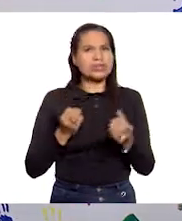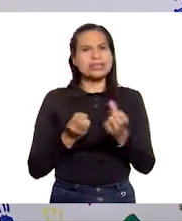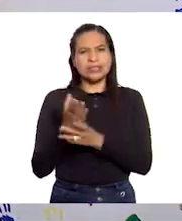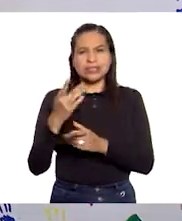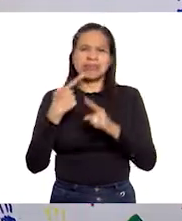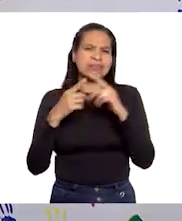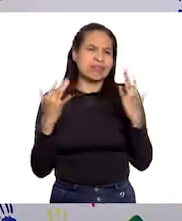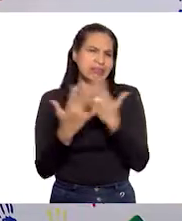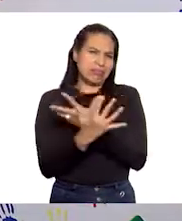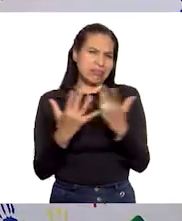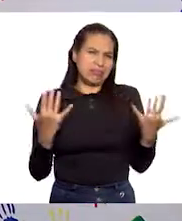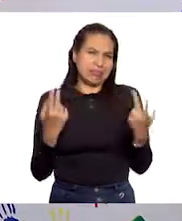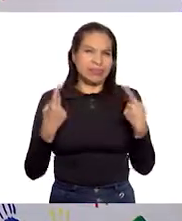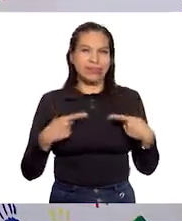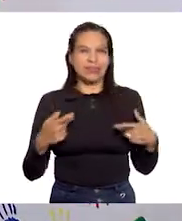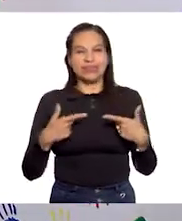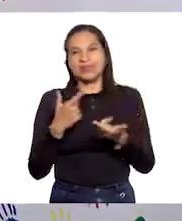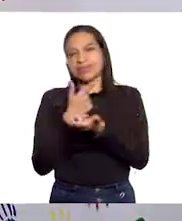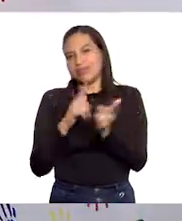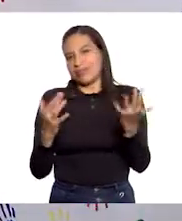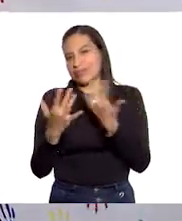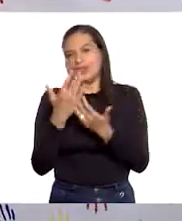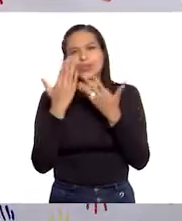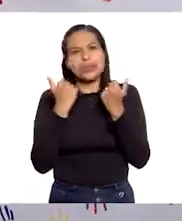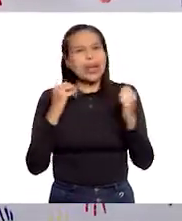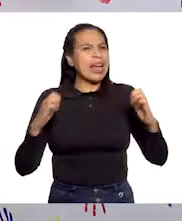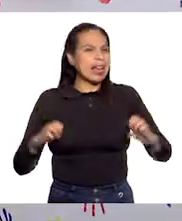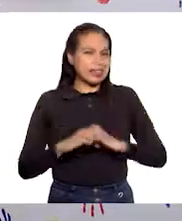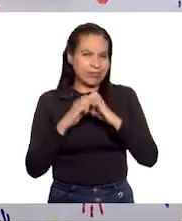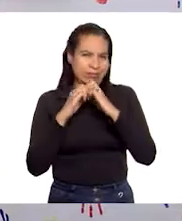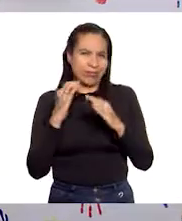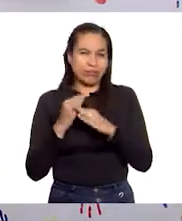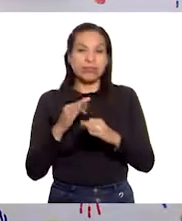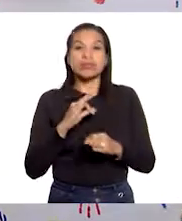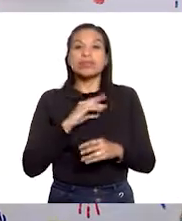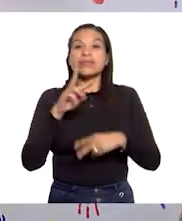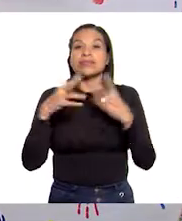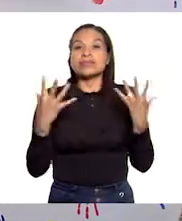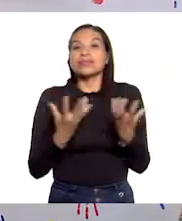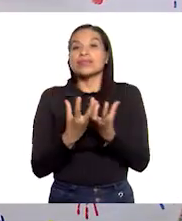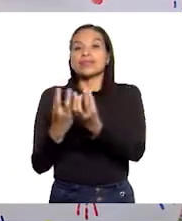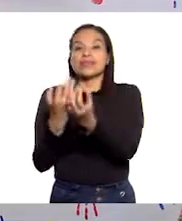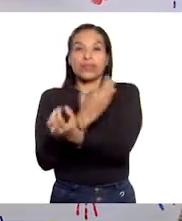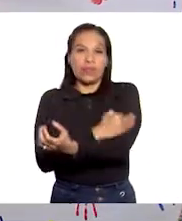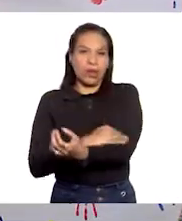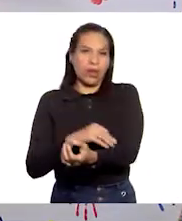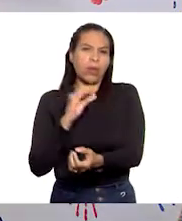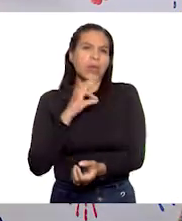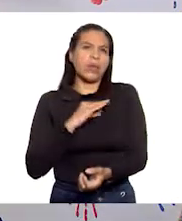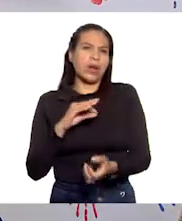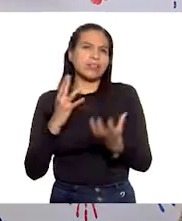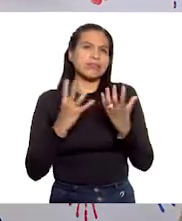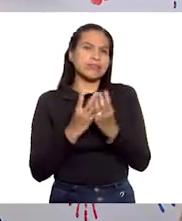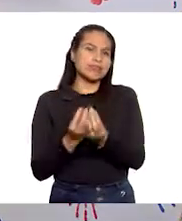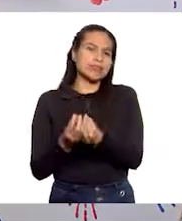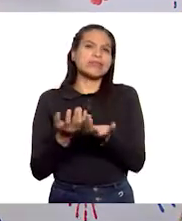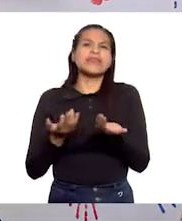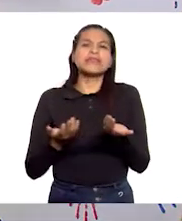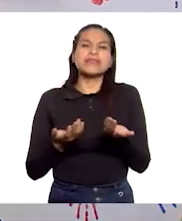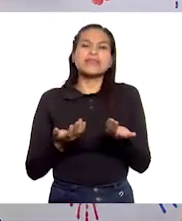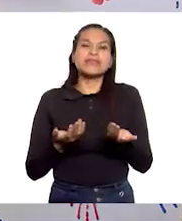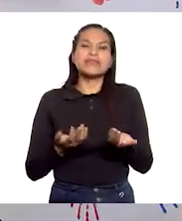salir a todos lados de manera sin restricciones, se podía ir en familia o podíamos ir incluso en